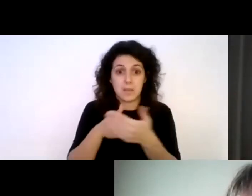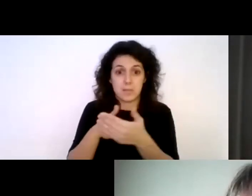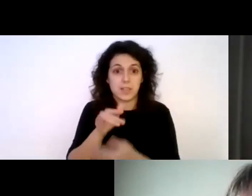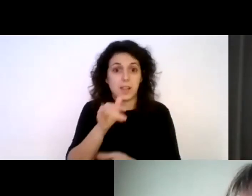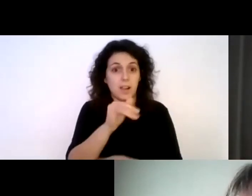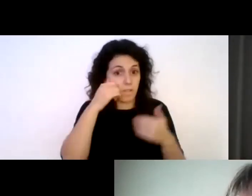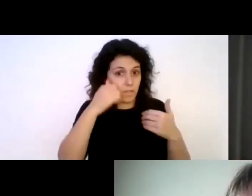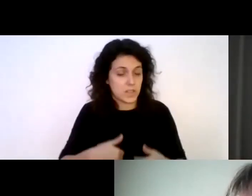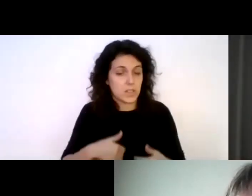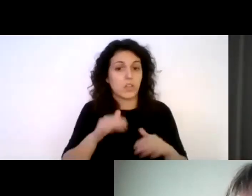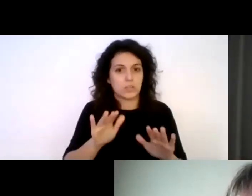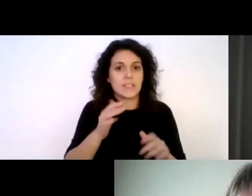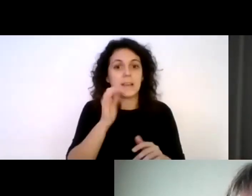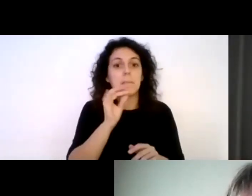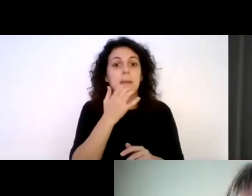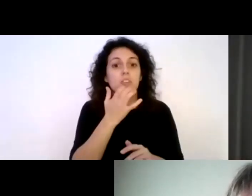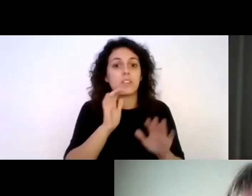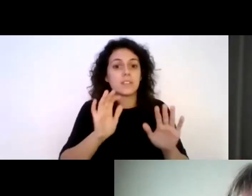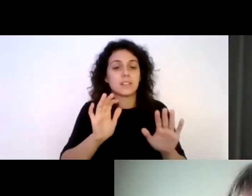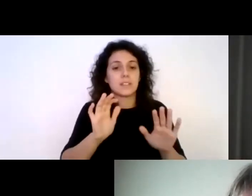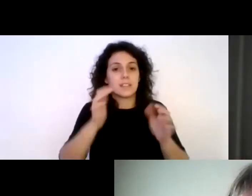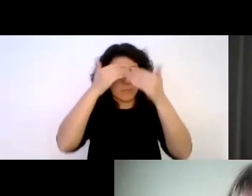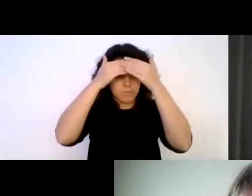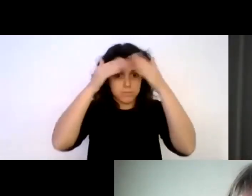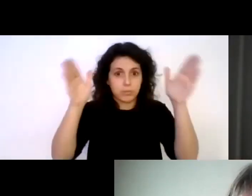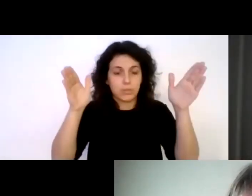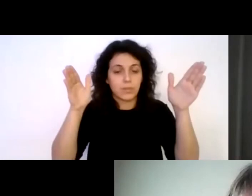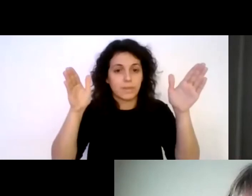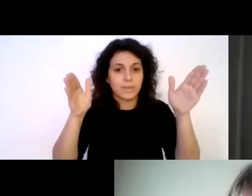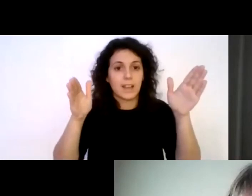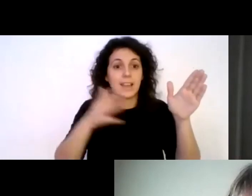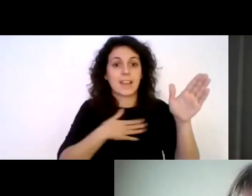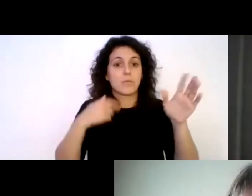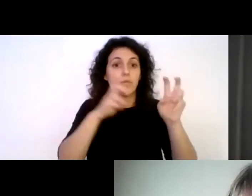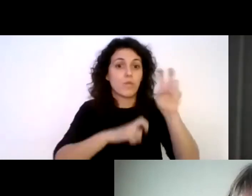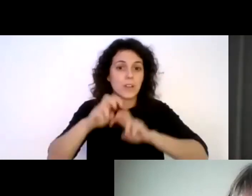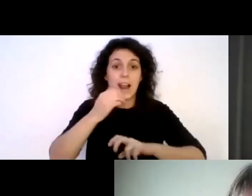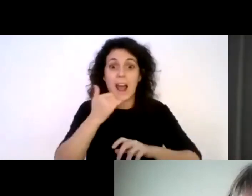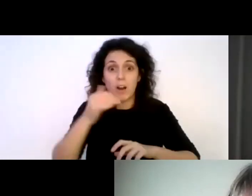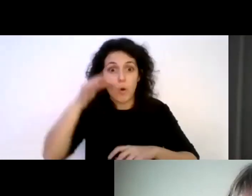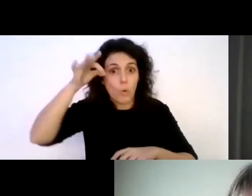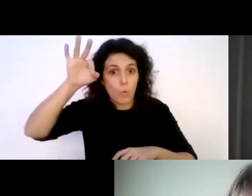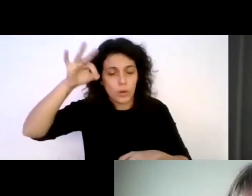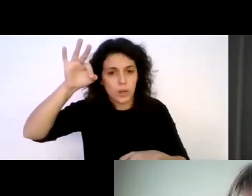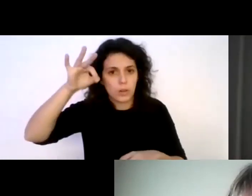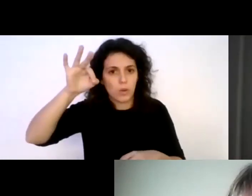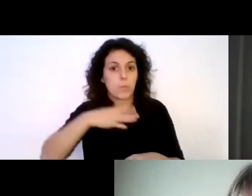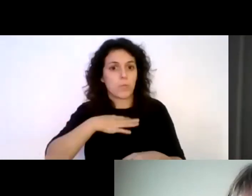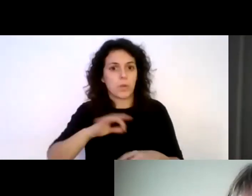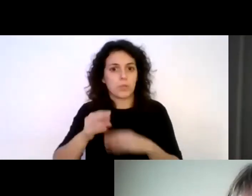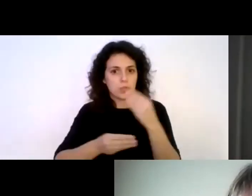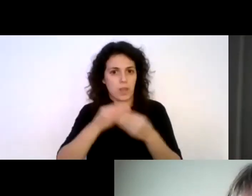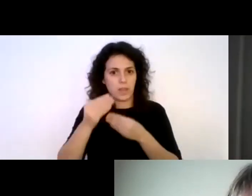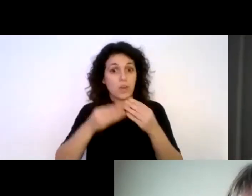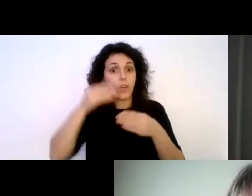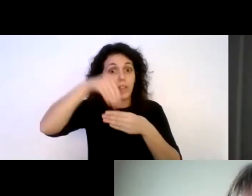físicos, pero si abrimos la mente y queremos buscar algo único, lo podemos hacer dentro del campo de